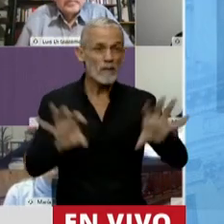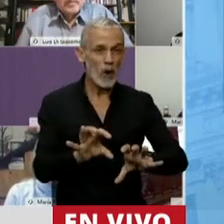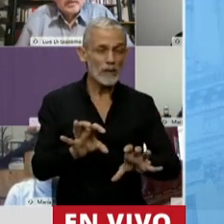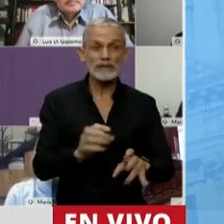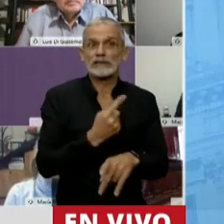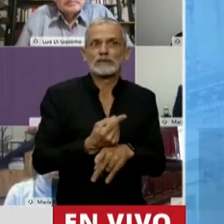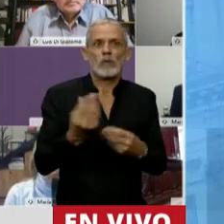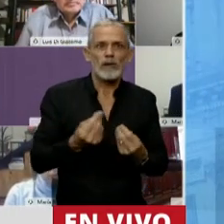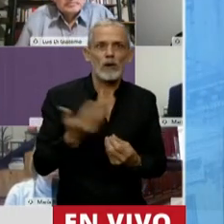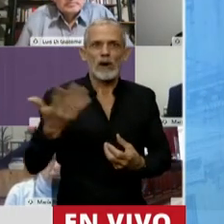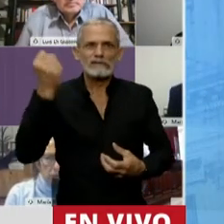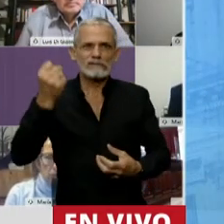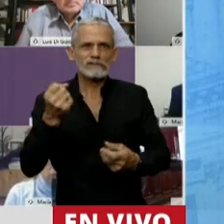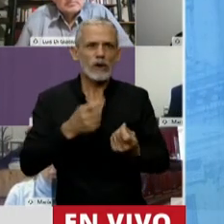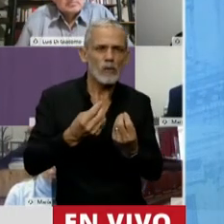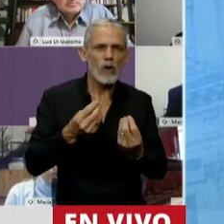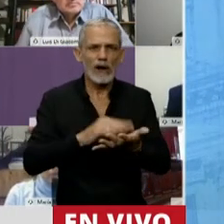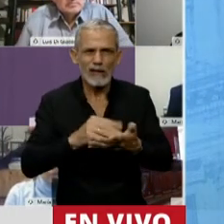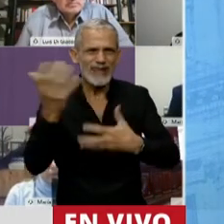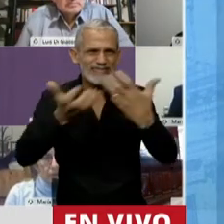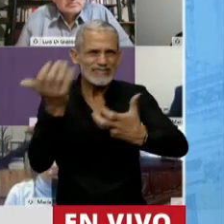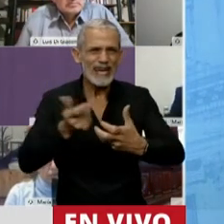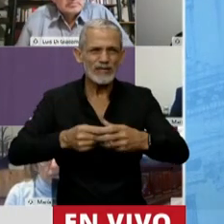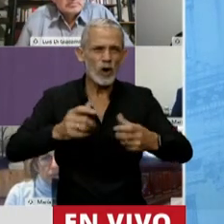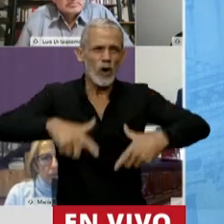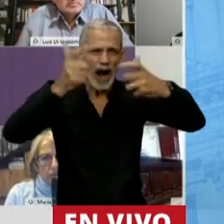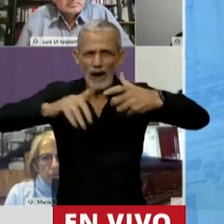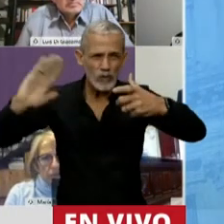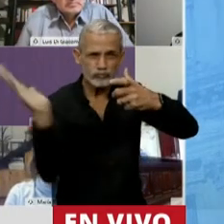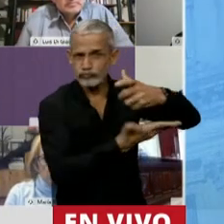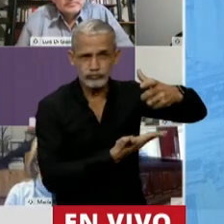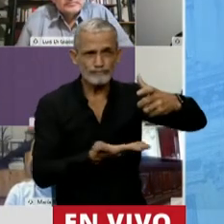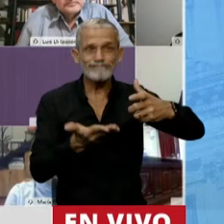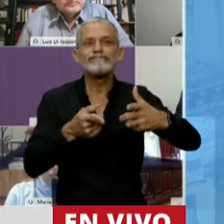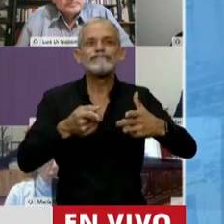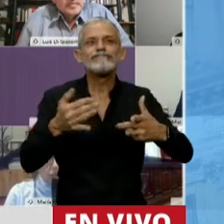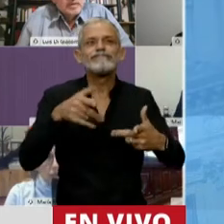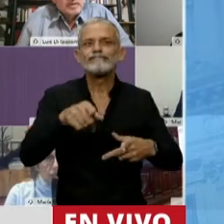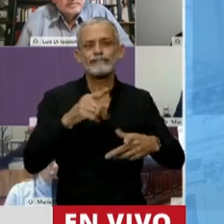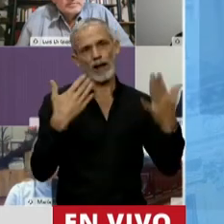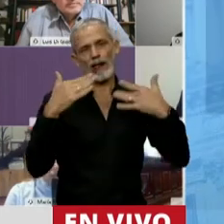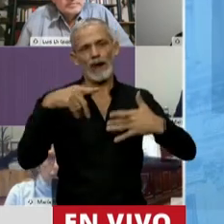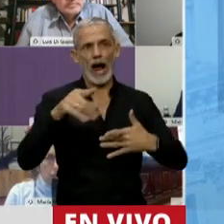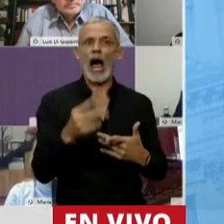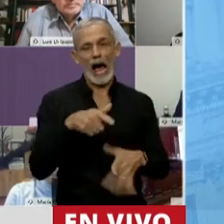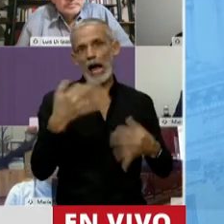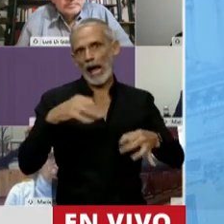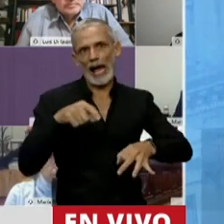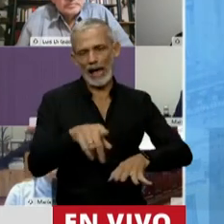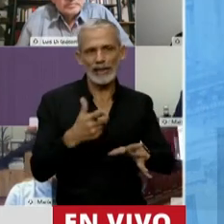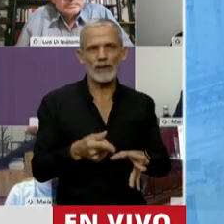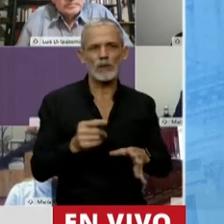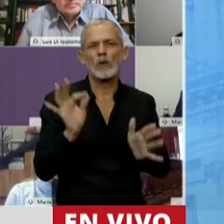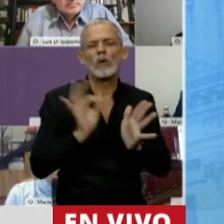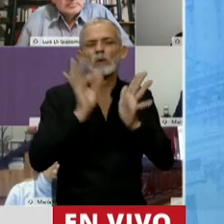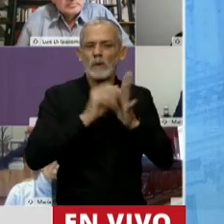la imposibilidad de reparar las consecuencias de los incendios y de los desmontes suele utilizarse como una de las excusas para justificar las